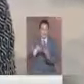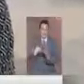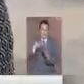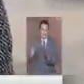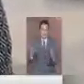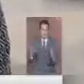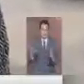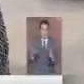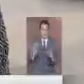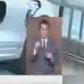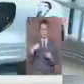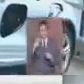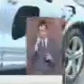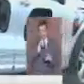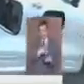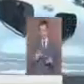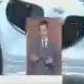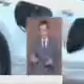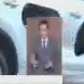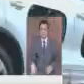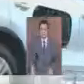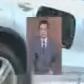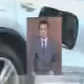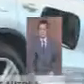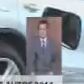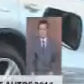subiendo y se viene complicado.